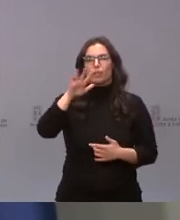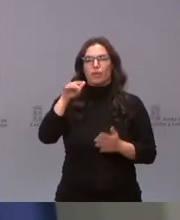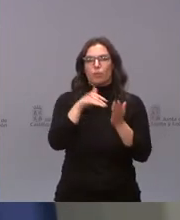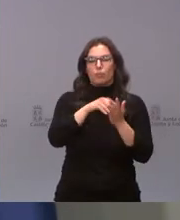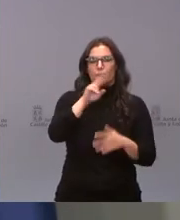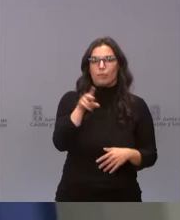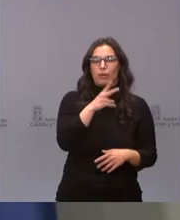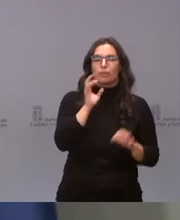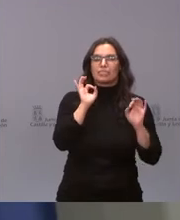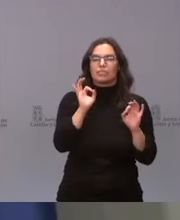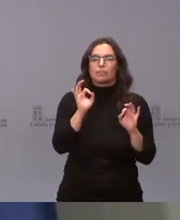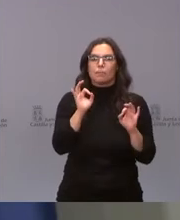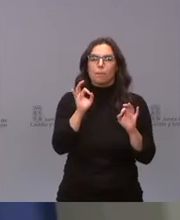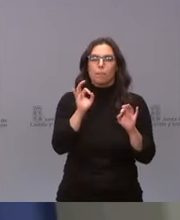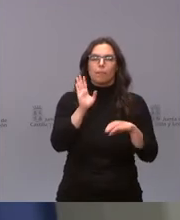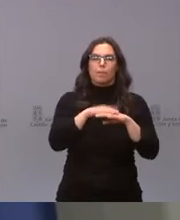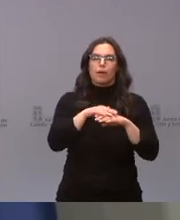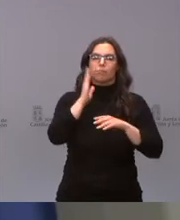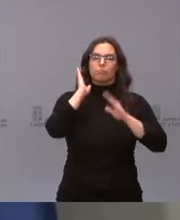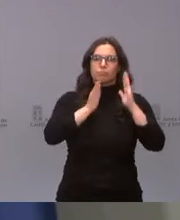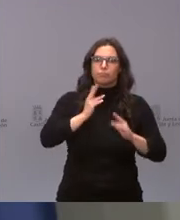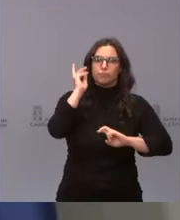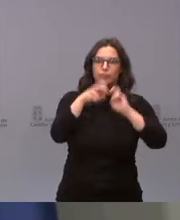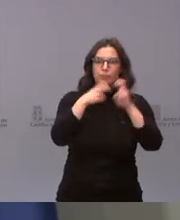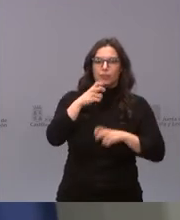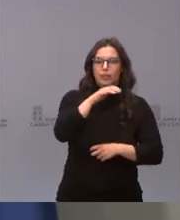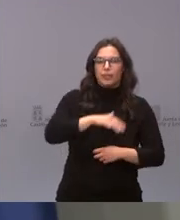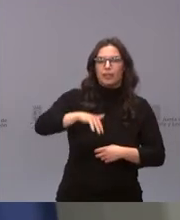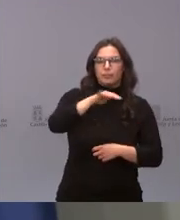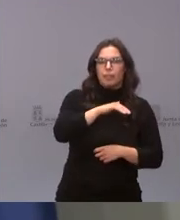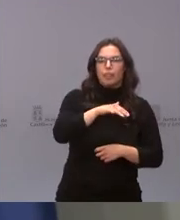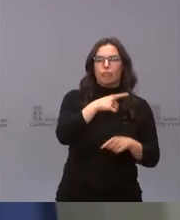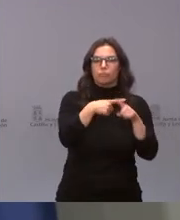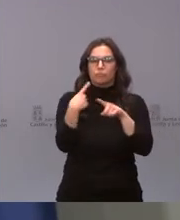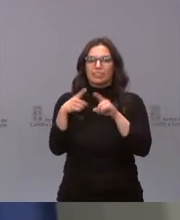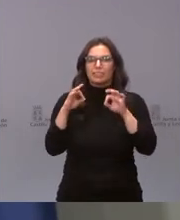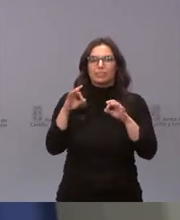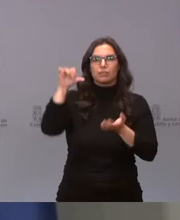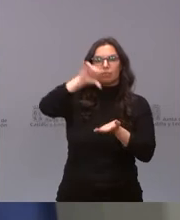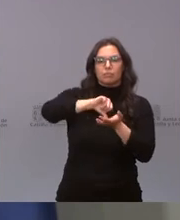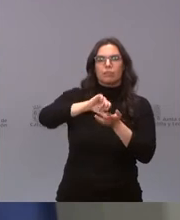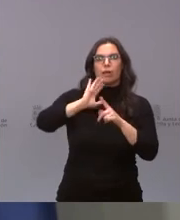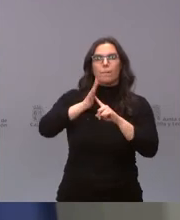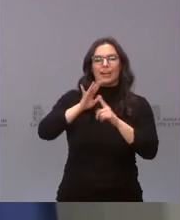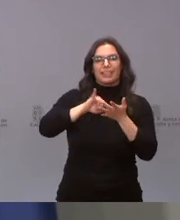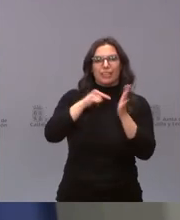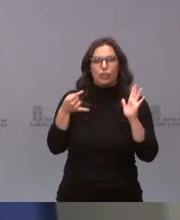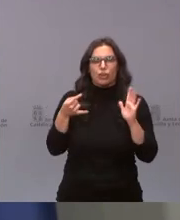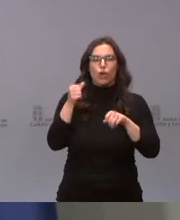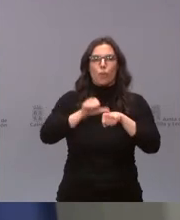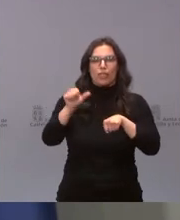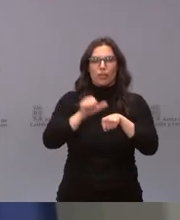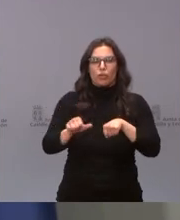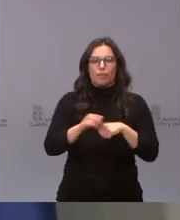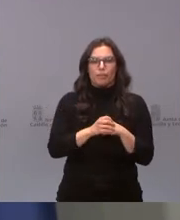4.255.000 euros para la rehabilitación de los espacios y de los elementos urbanos del Parque Tecnológico de Huecillo. Es